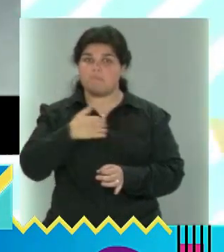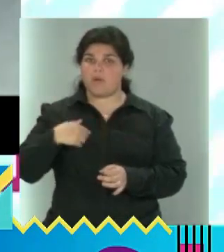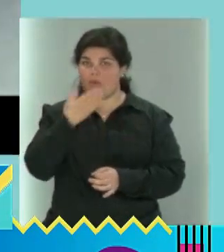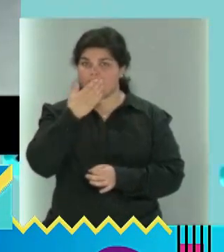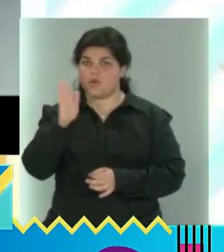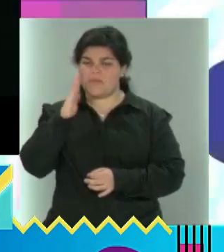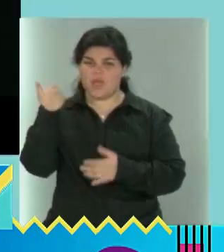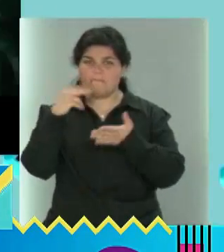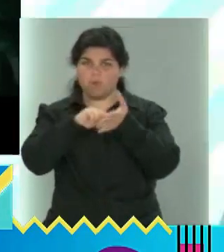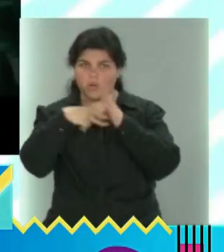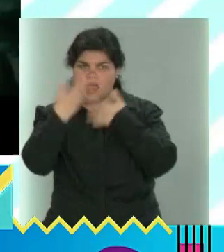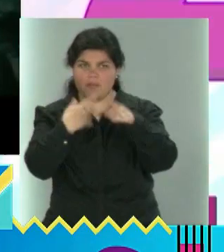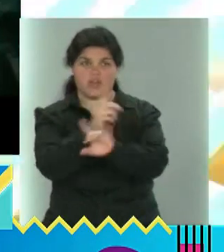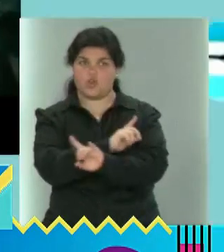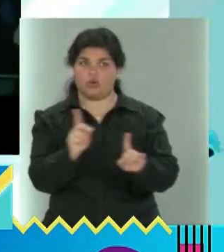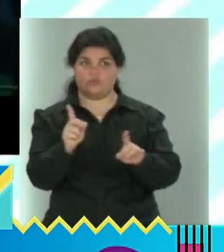más en líos.